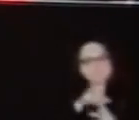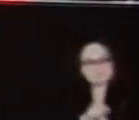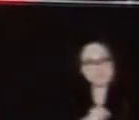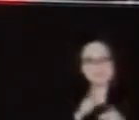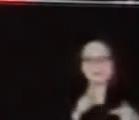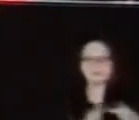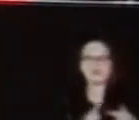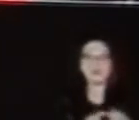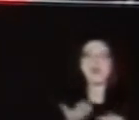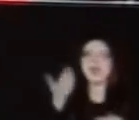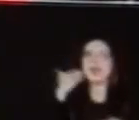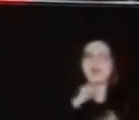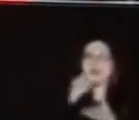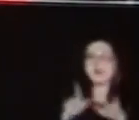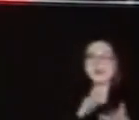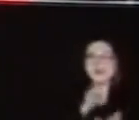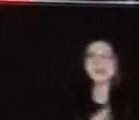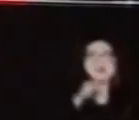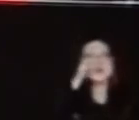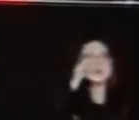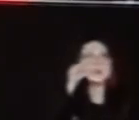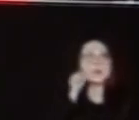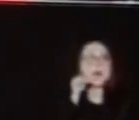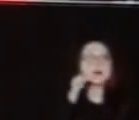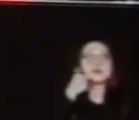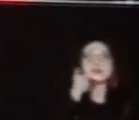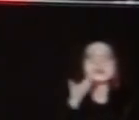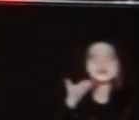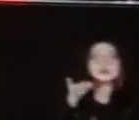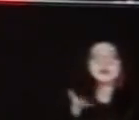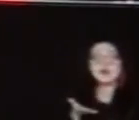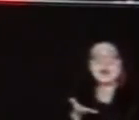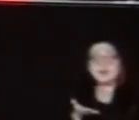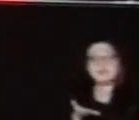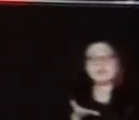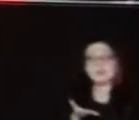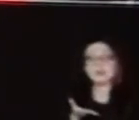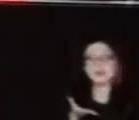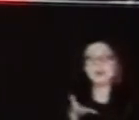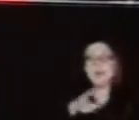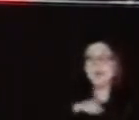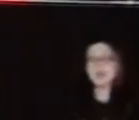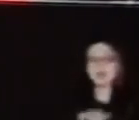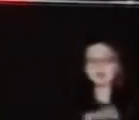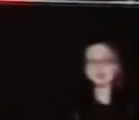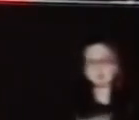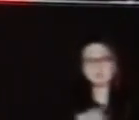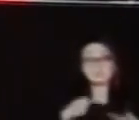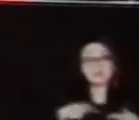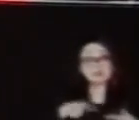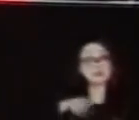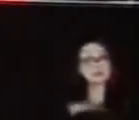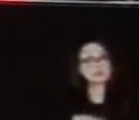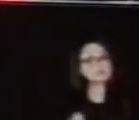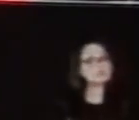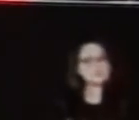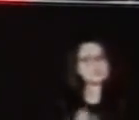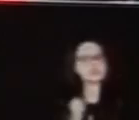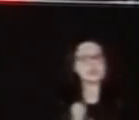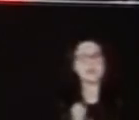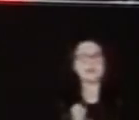En la reforma, por el predominio del poder civil y por